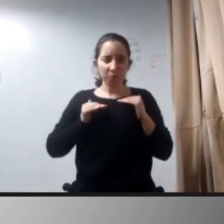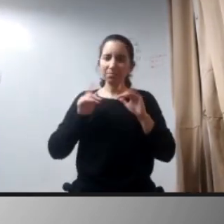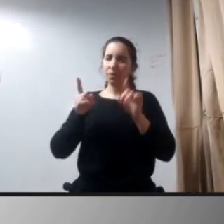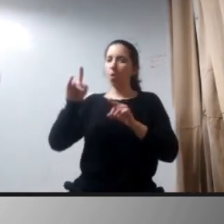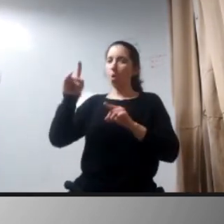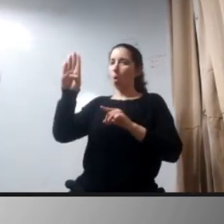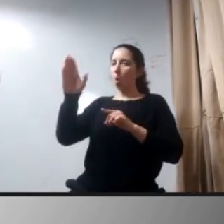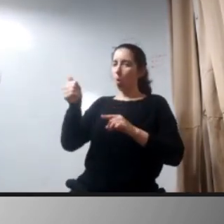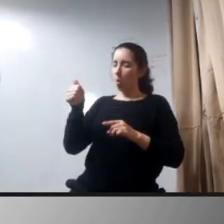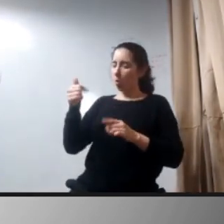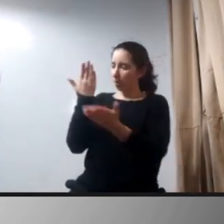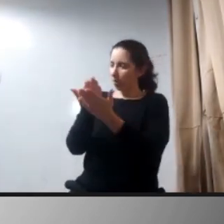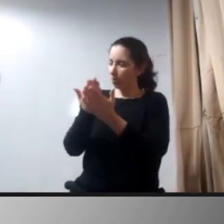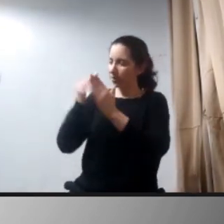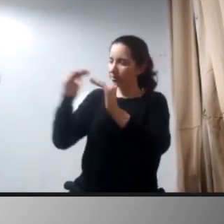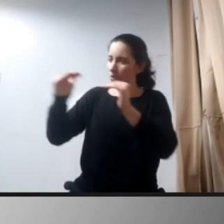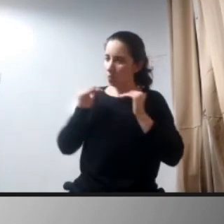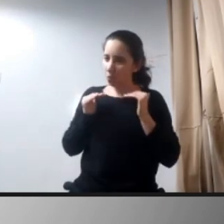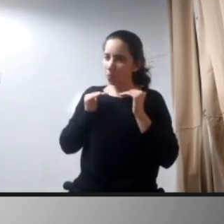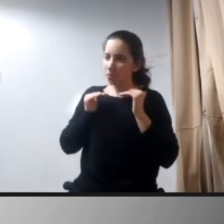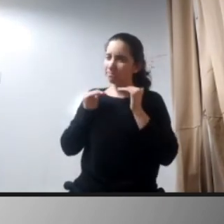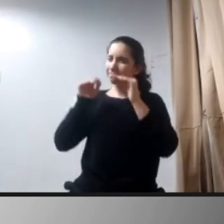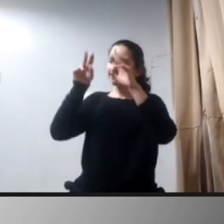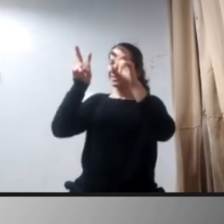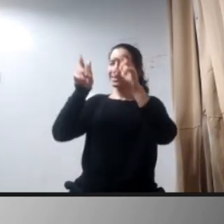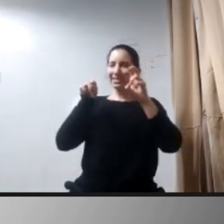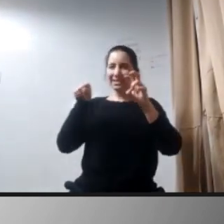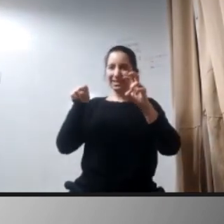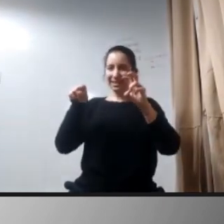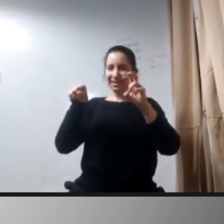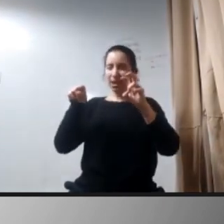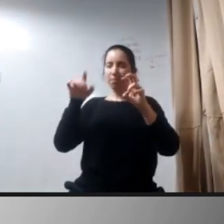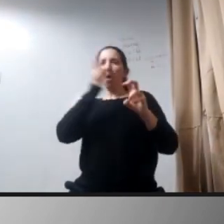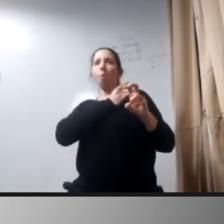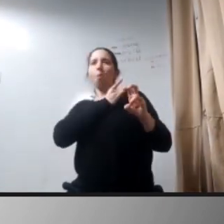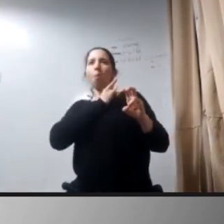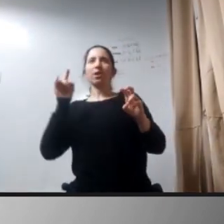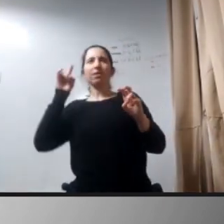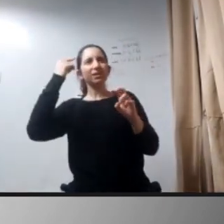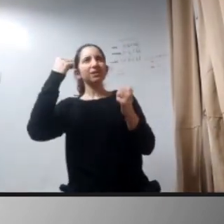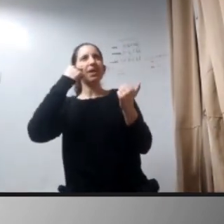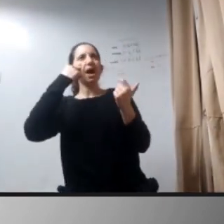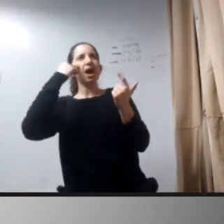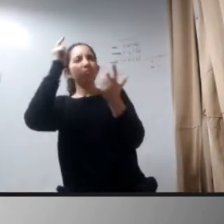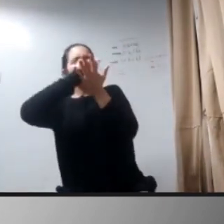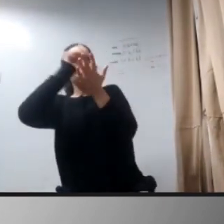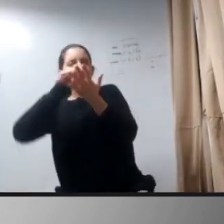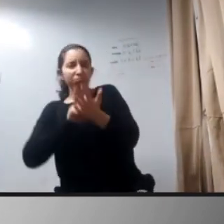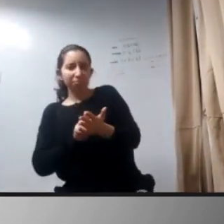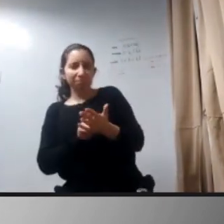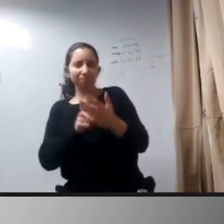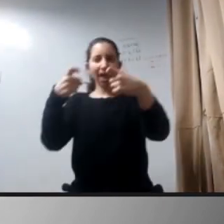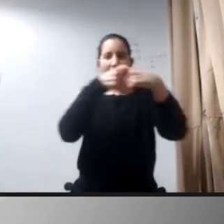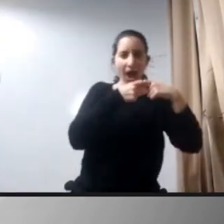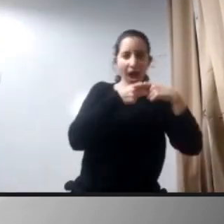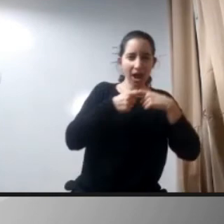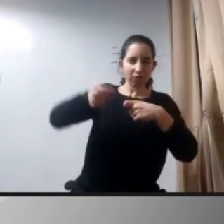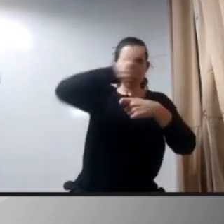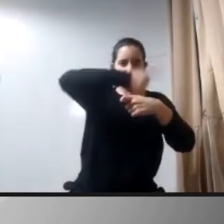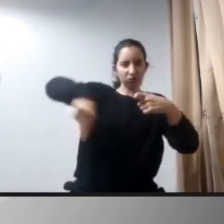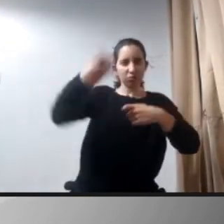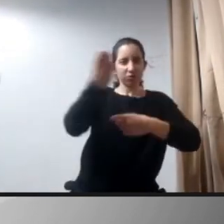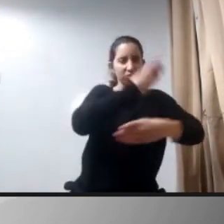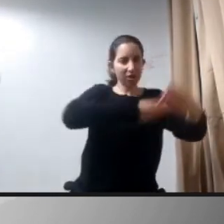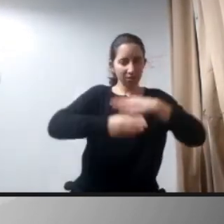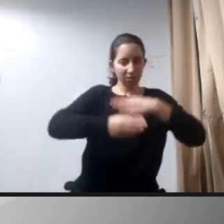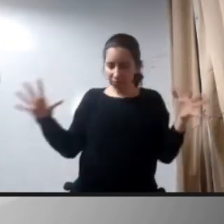gente de la UBA al acercar el conocimiento académico a lo que son las organizaciones de